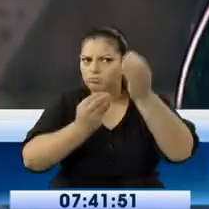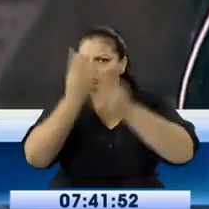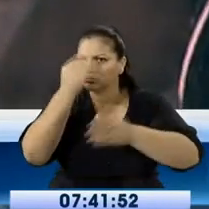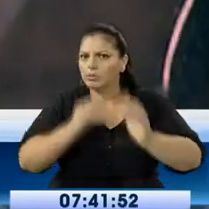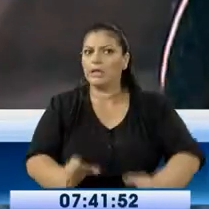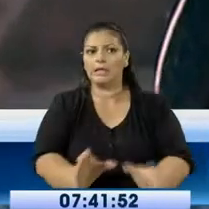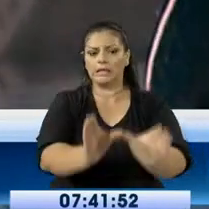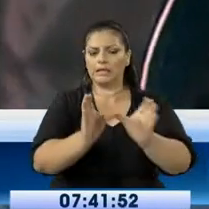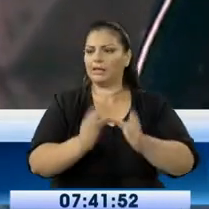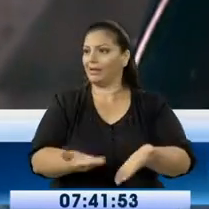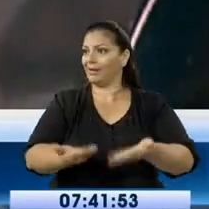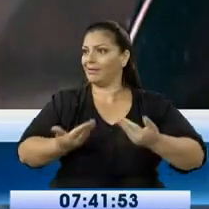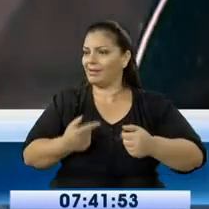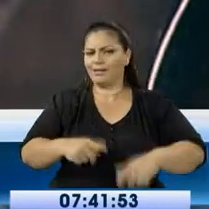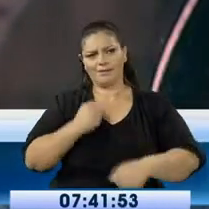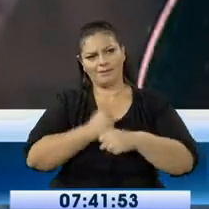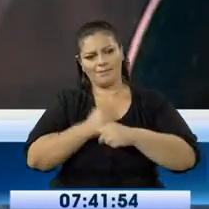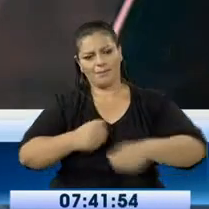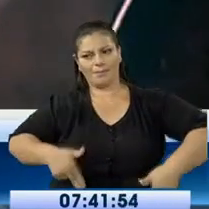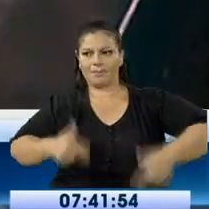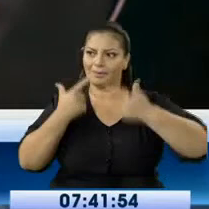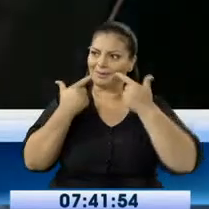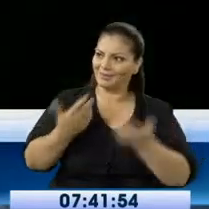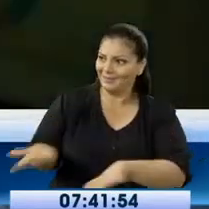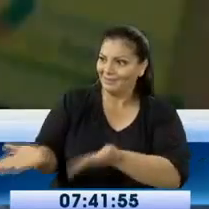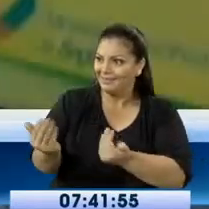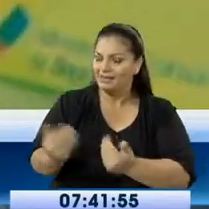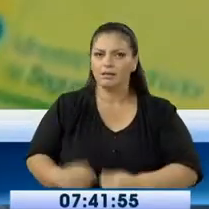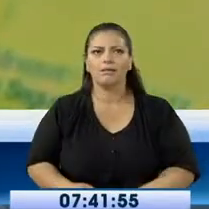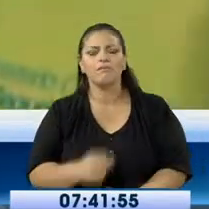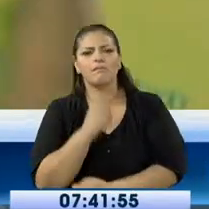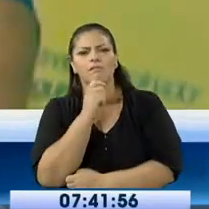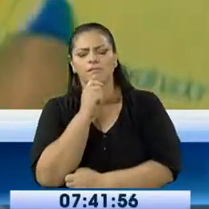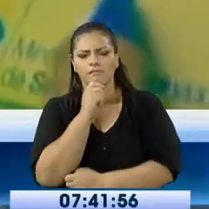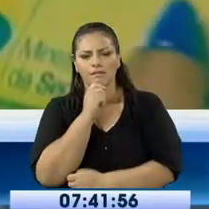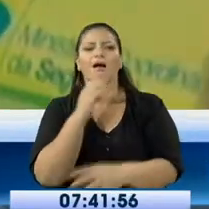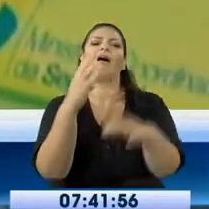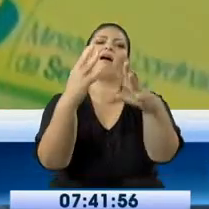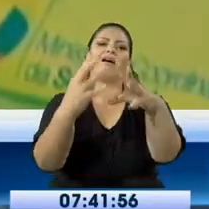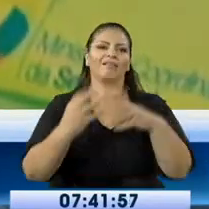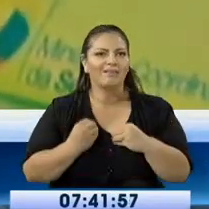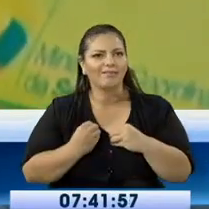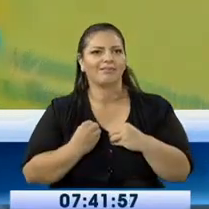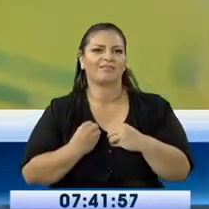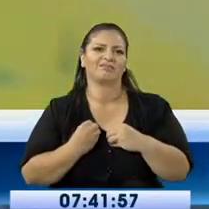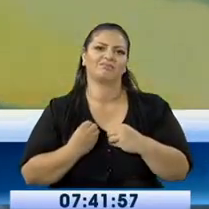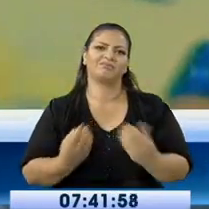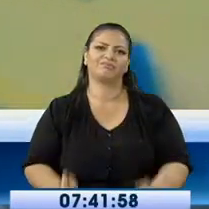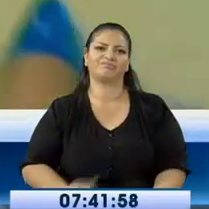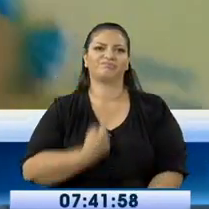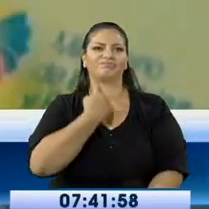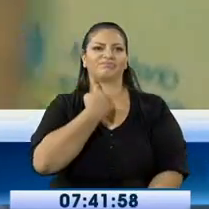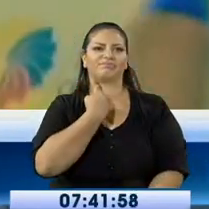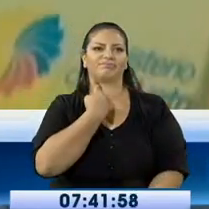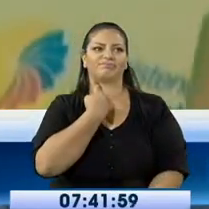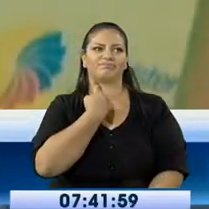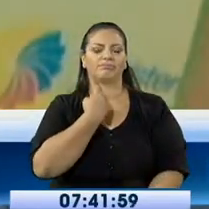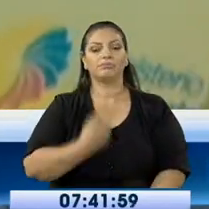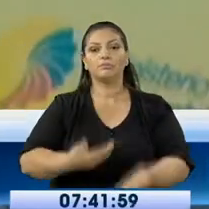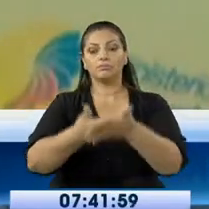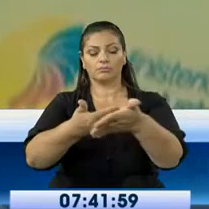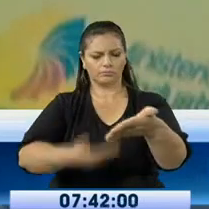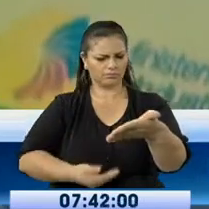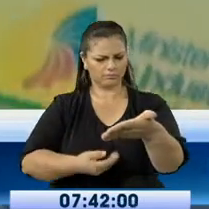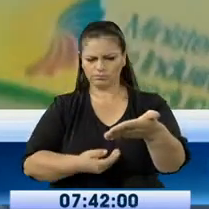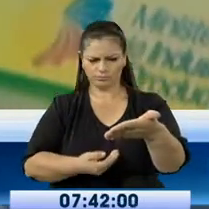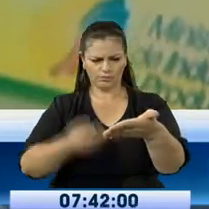Interior, otra vez fue estafada. Fuimos ahí, sí fuimos bastante personas. El documento estaba firmado supuestamente por autoridades gubernamentales, lo cual